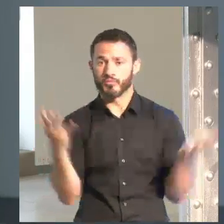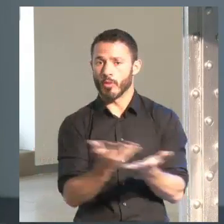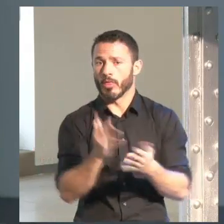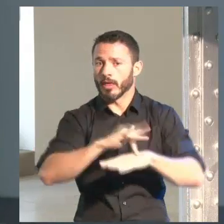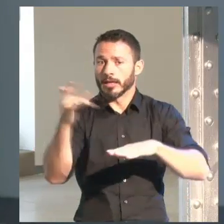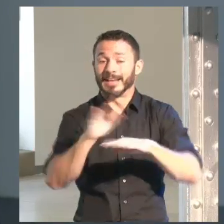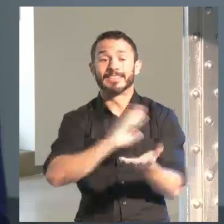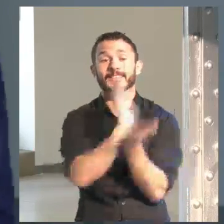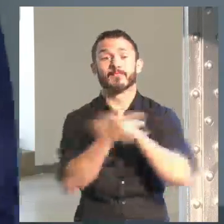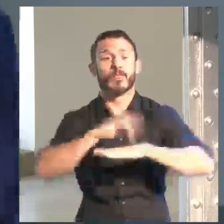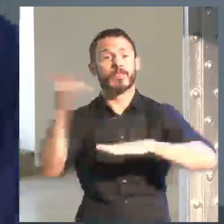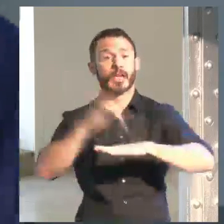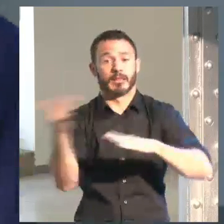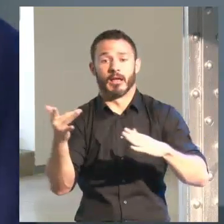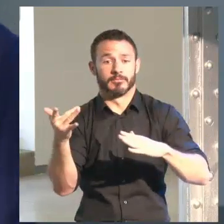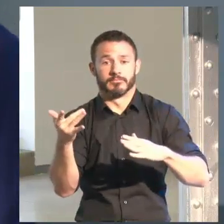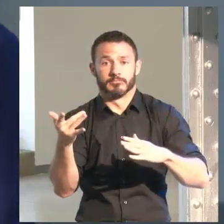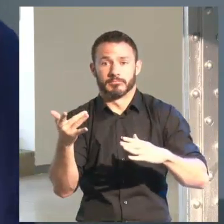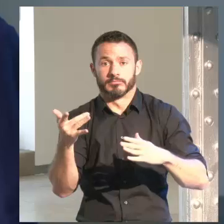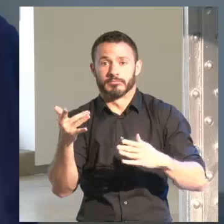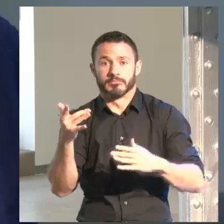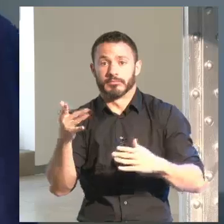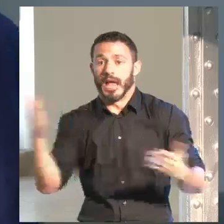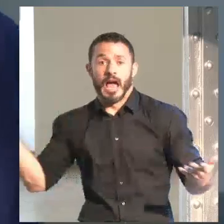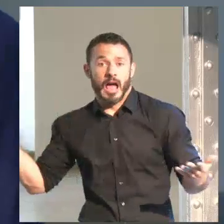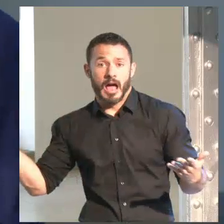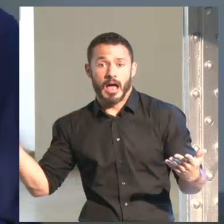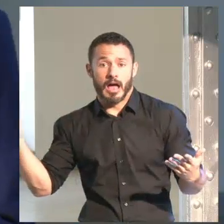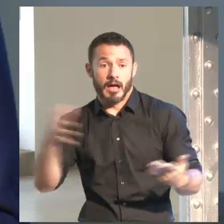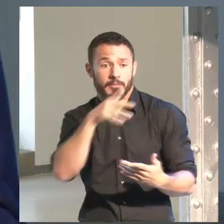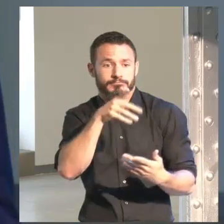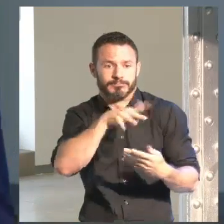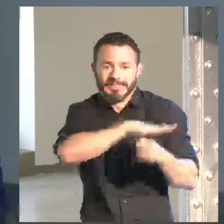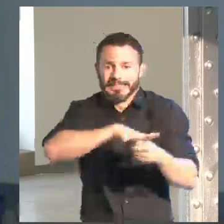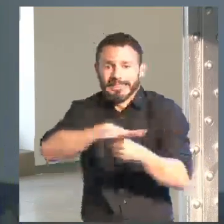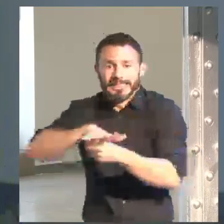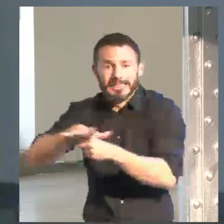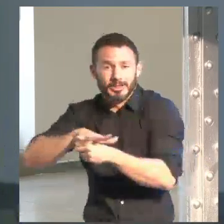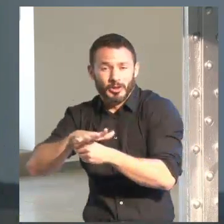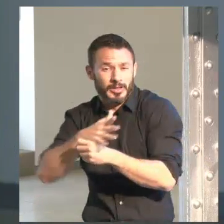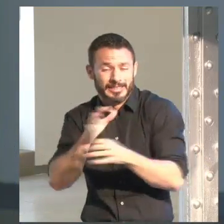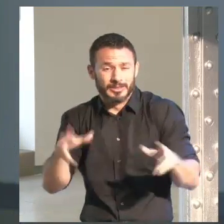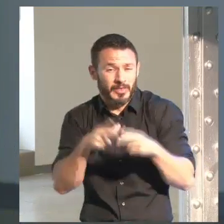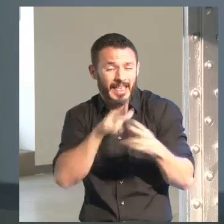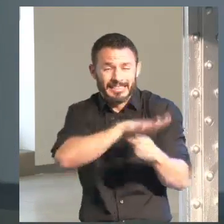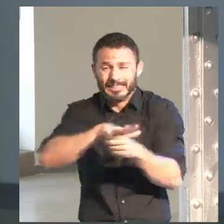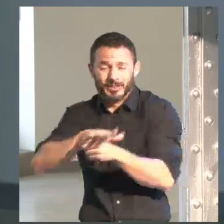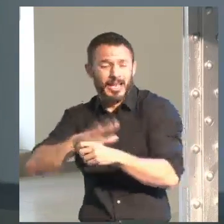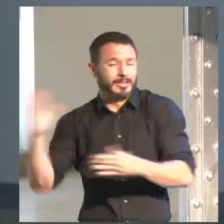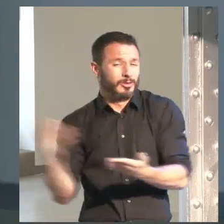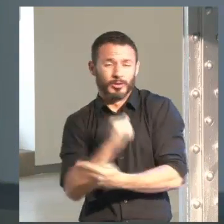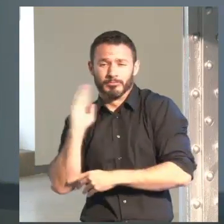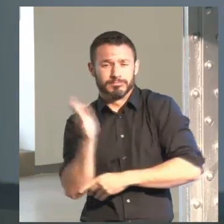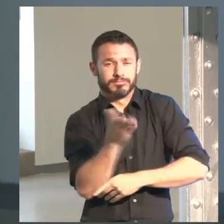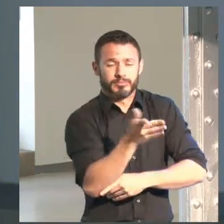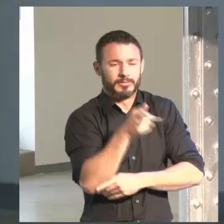la transformación digital, está afectando a todos los sectores de la sociedad, a todos los sectores de la